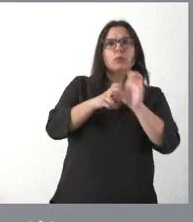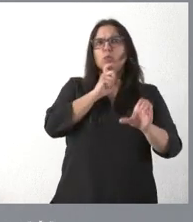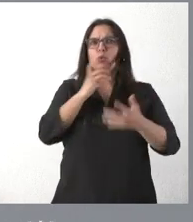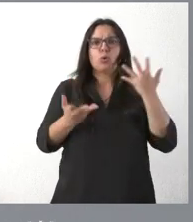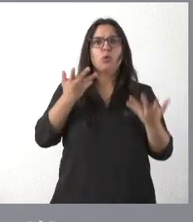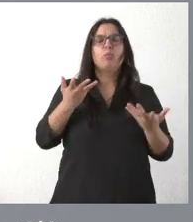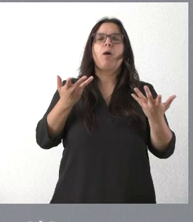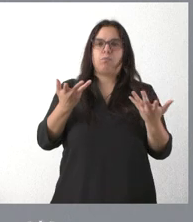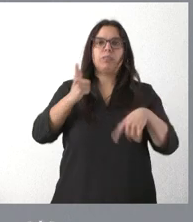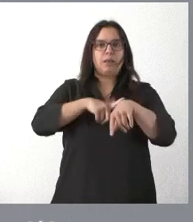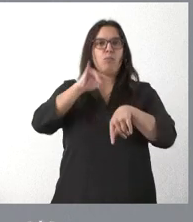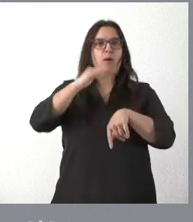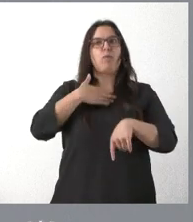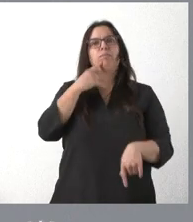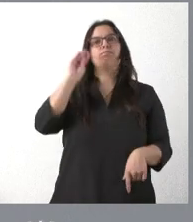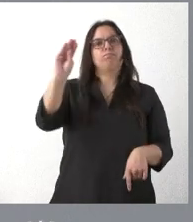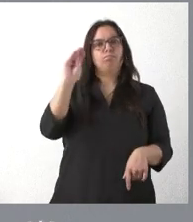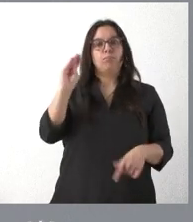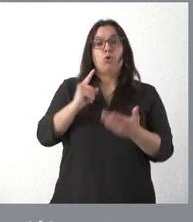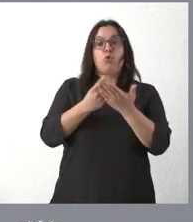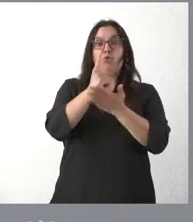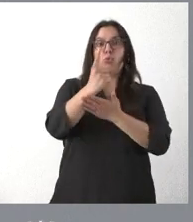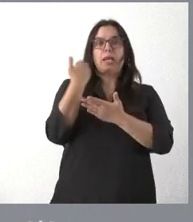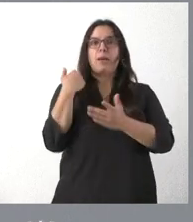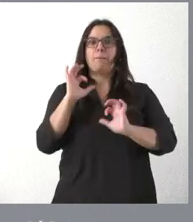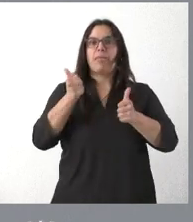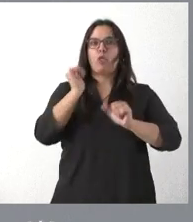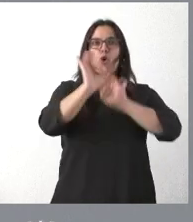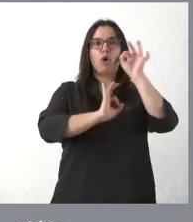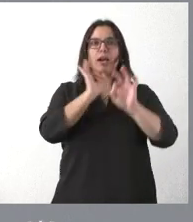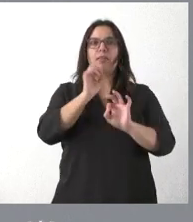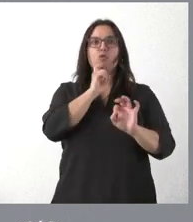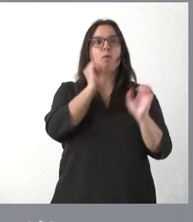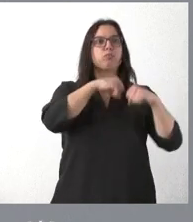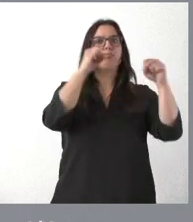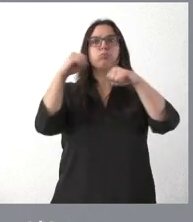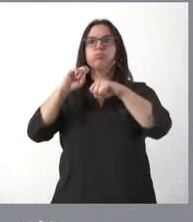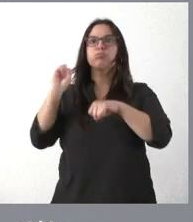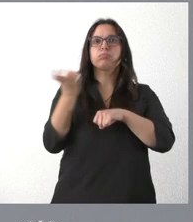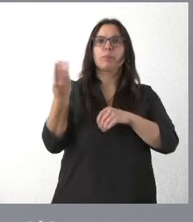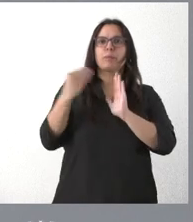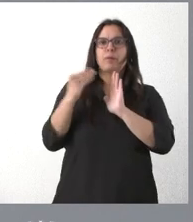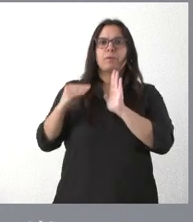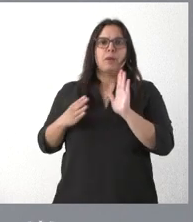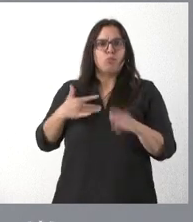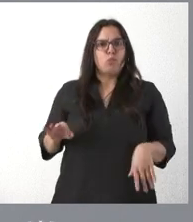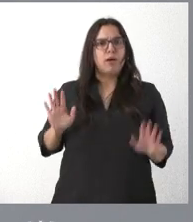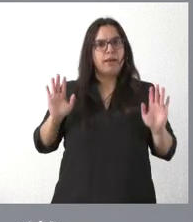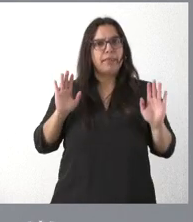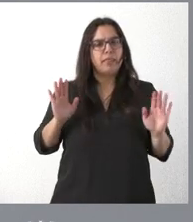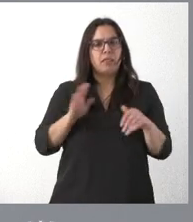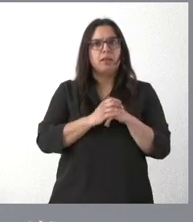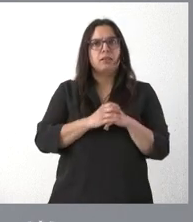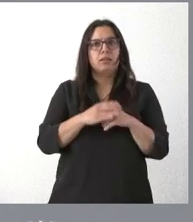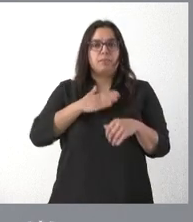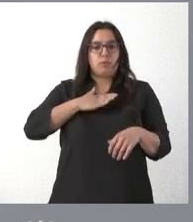pues está a tiempo y dentro de las rutas que tenemos Ya aprobadas se incluirían las correspondientes dentro del